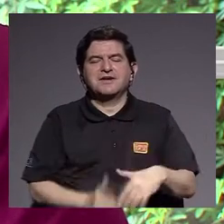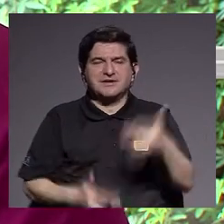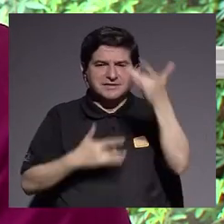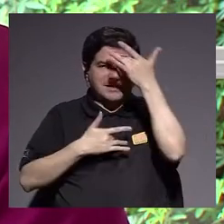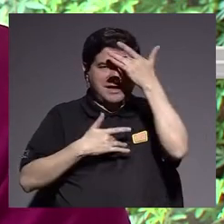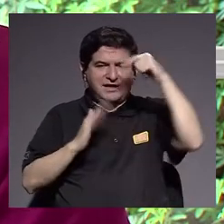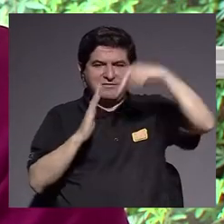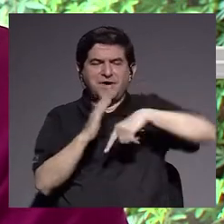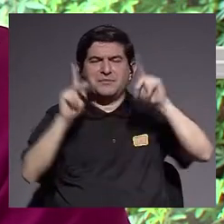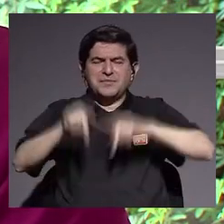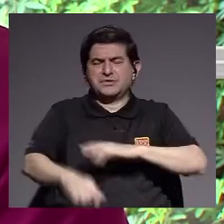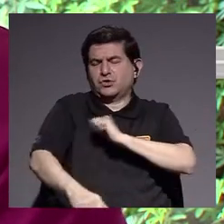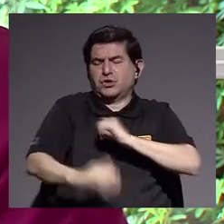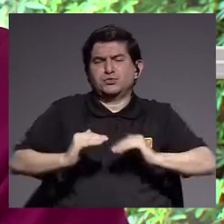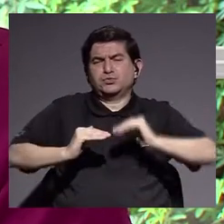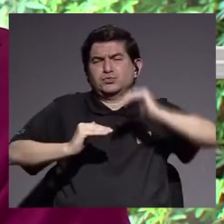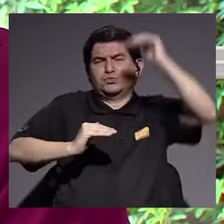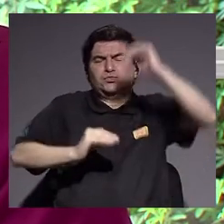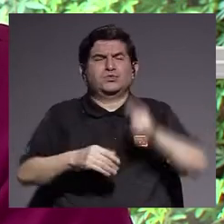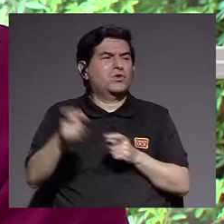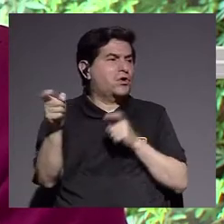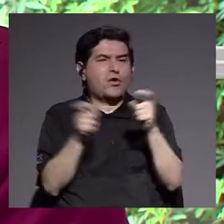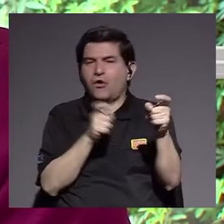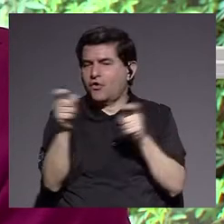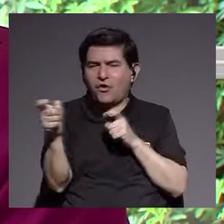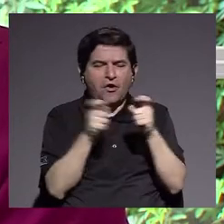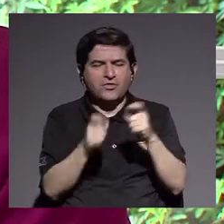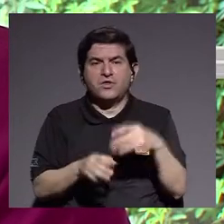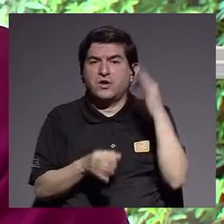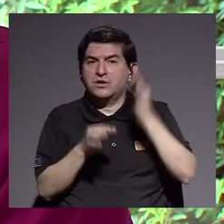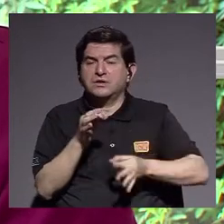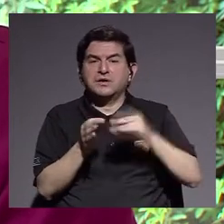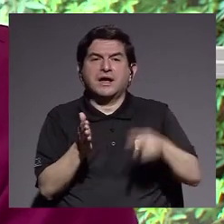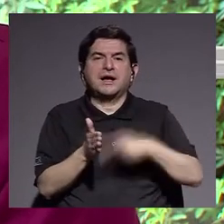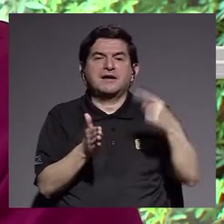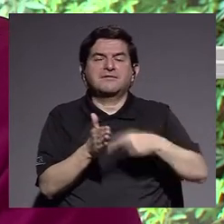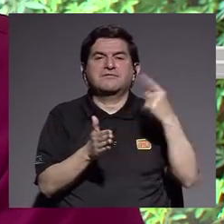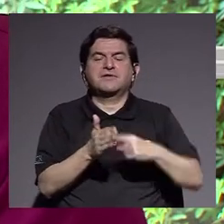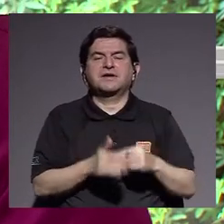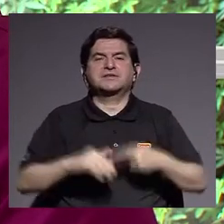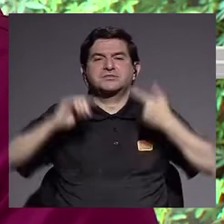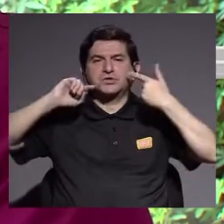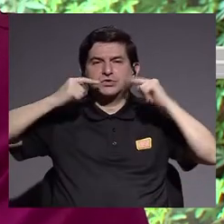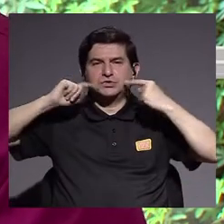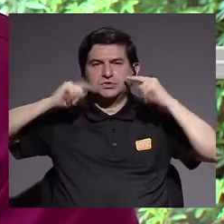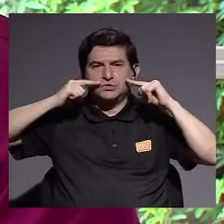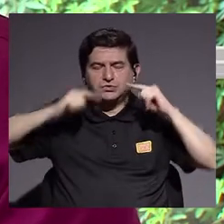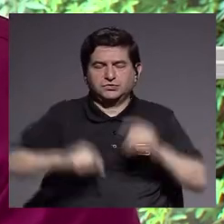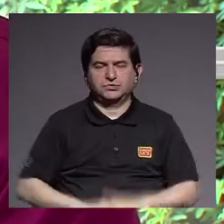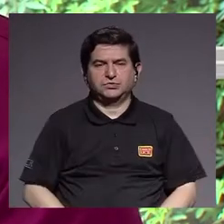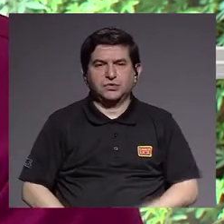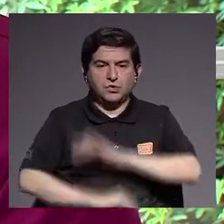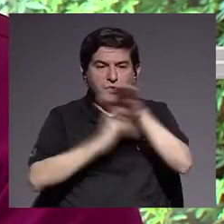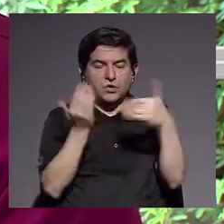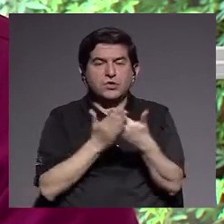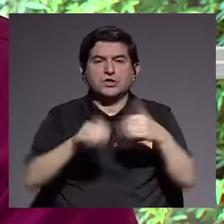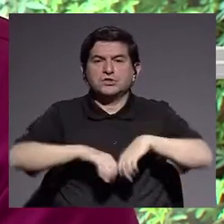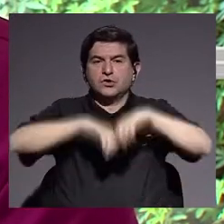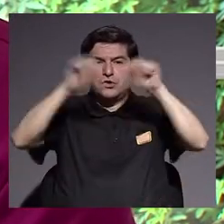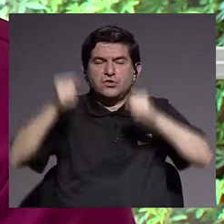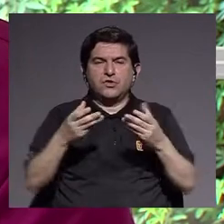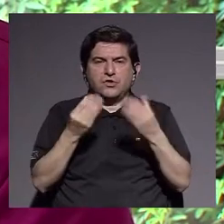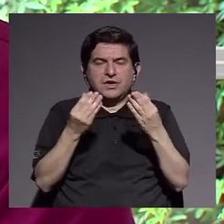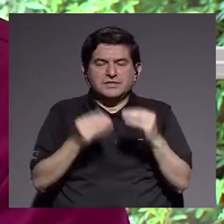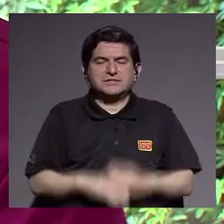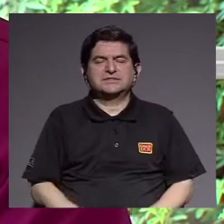entrar la enfermedad más al paciente si perteneces con estar en un descontrol en un descontrol y simplemente es a veces por algún dolor a nivel está todo el